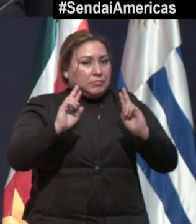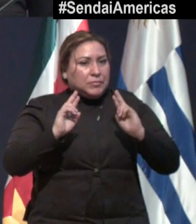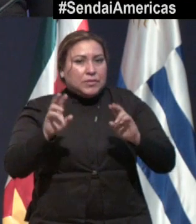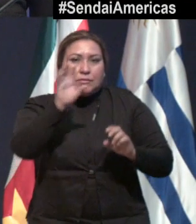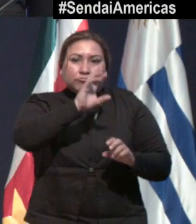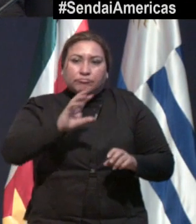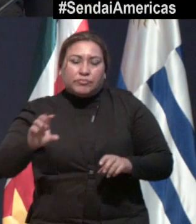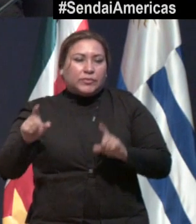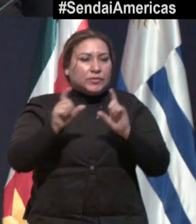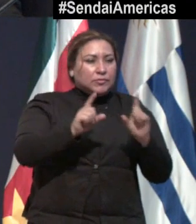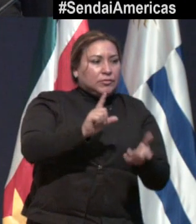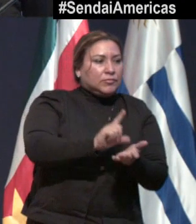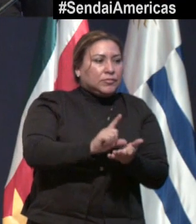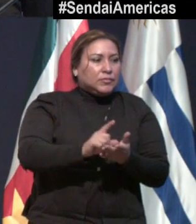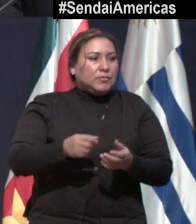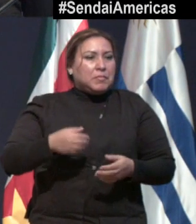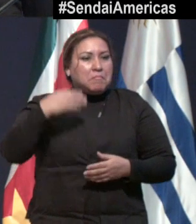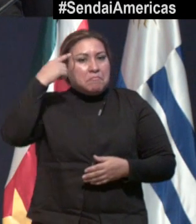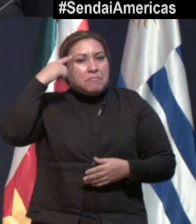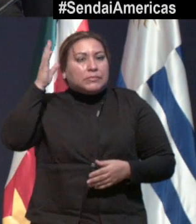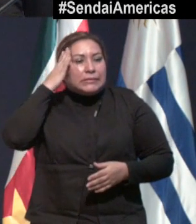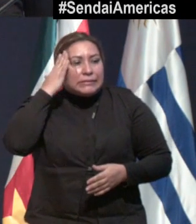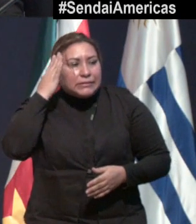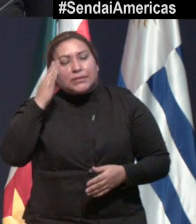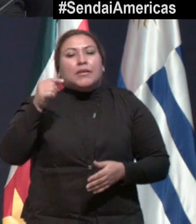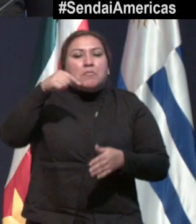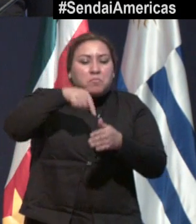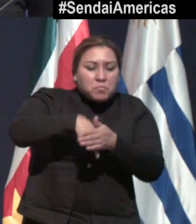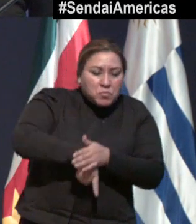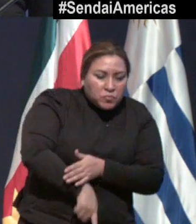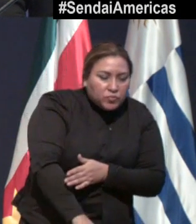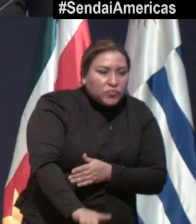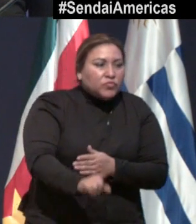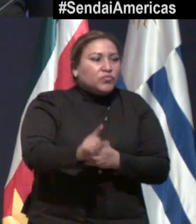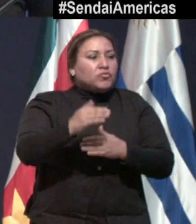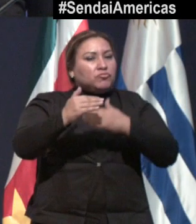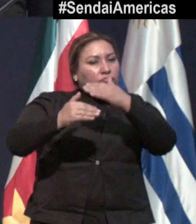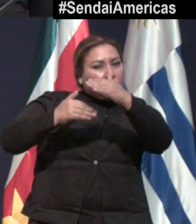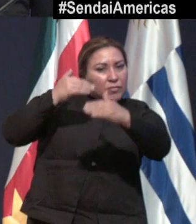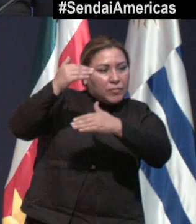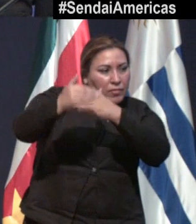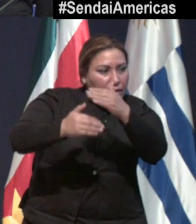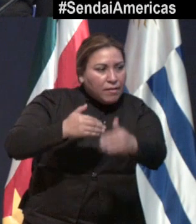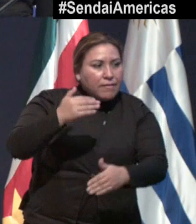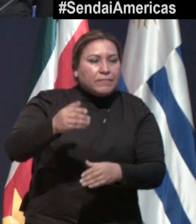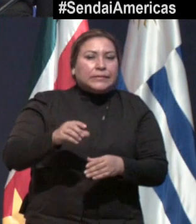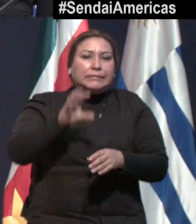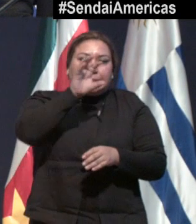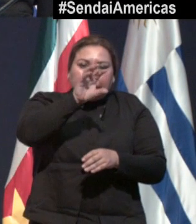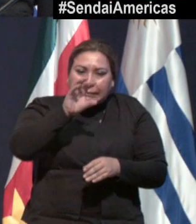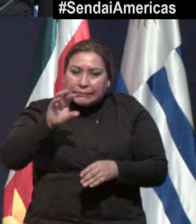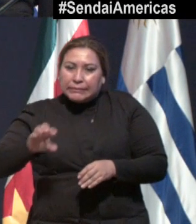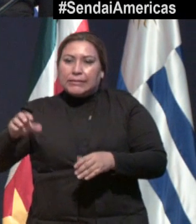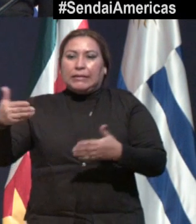estos sectores, en donde podremos conocer más en profundidad los avances realizados a nivel sectorial en